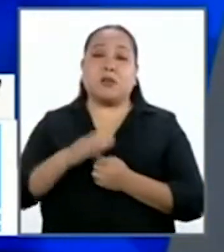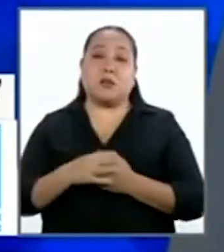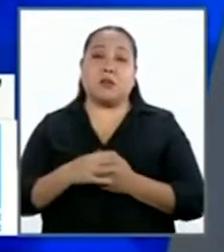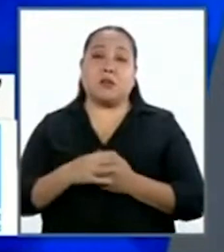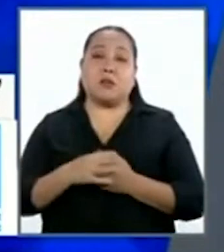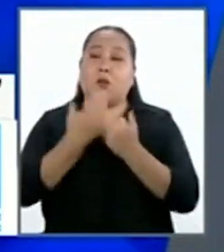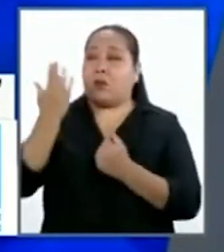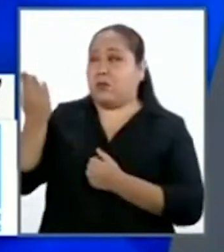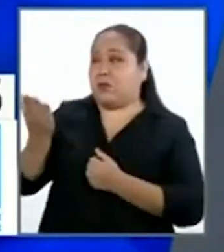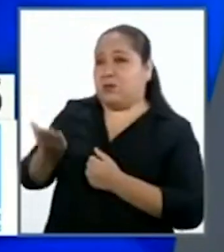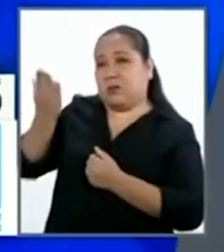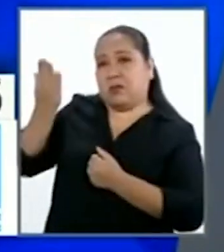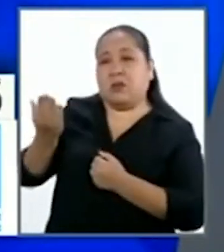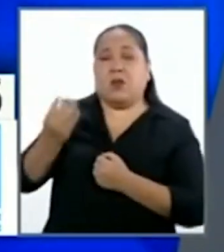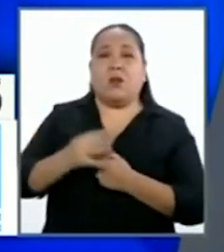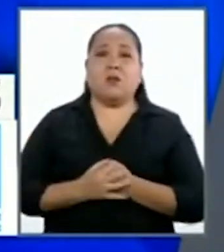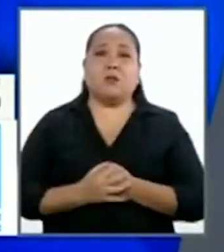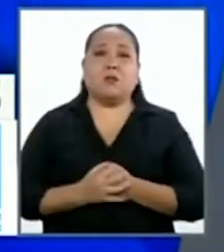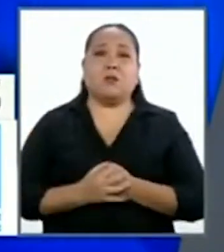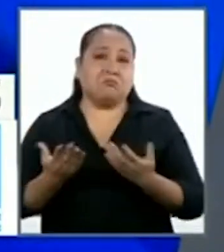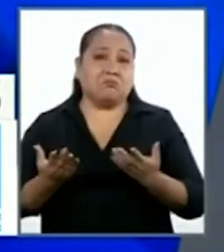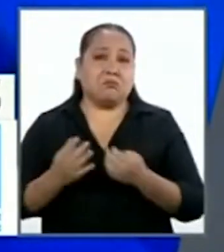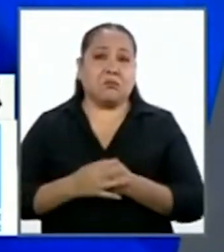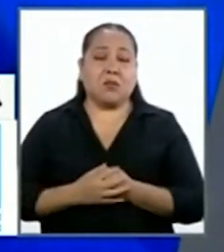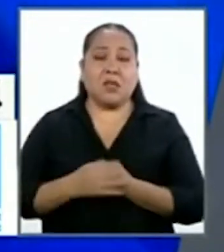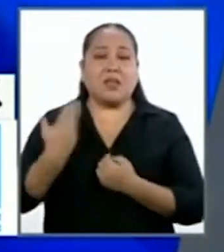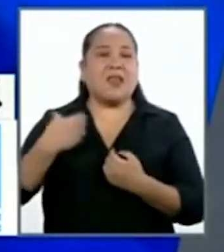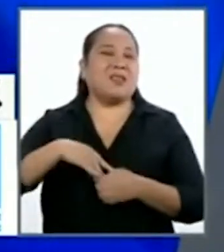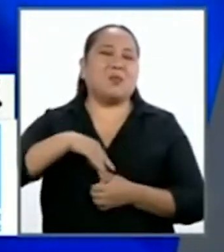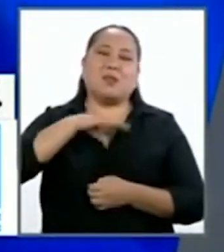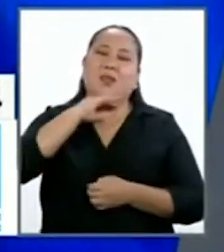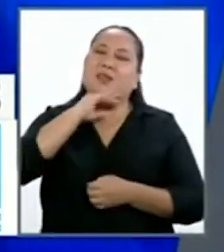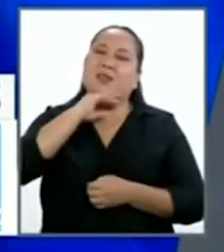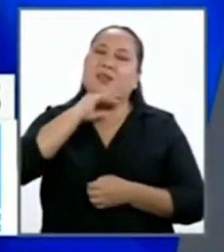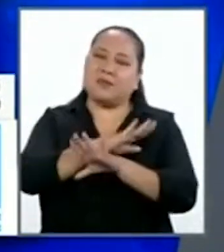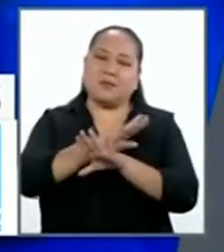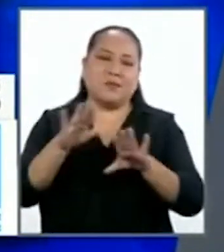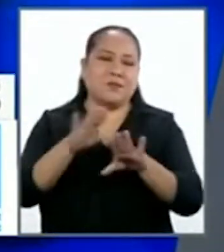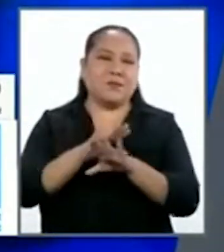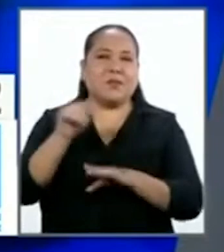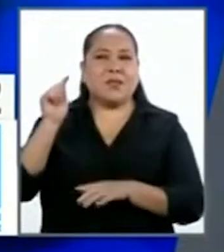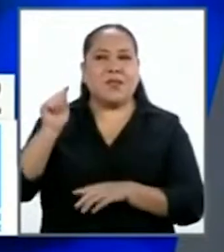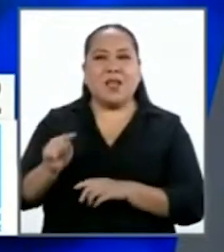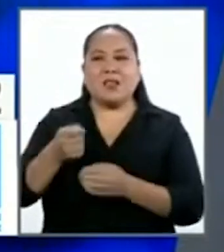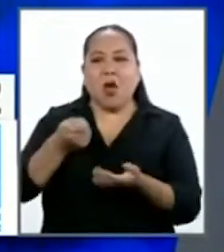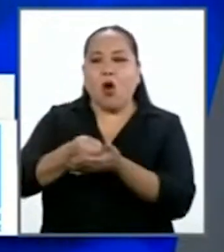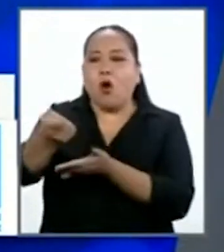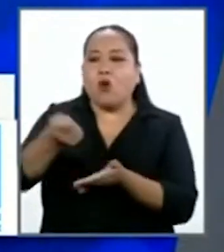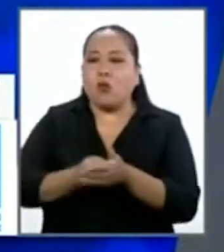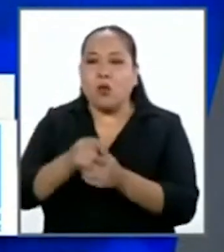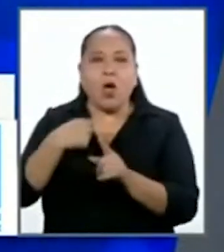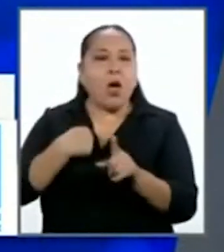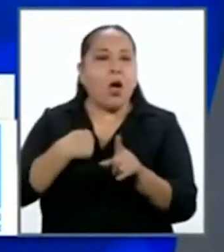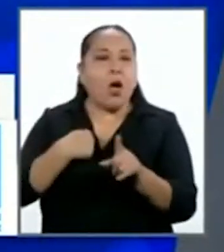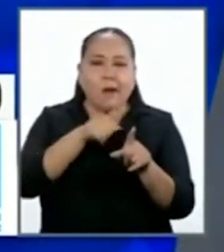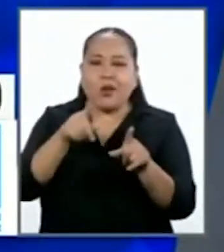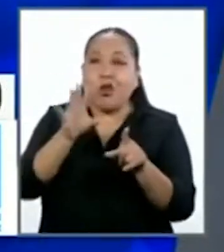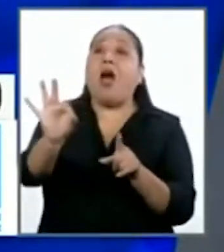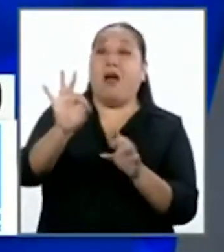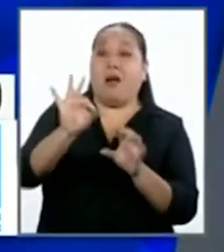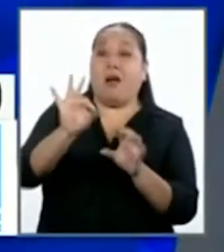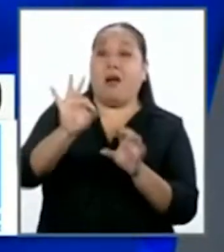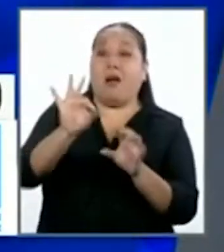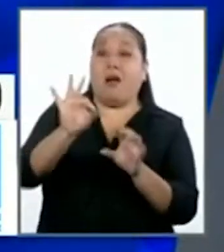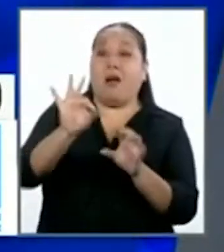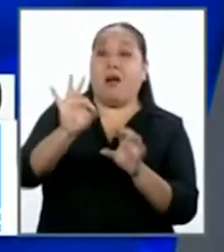este señor entonces este día estamos hartos justamente de este tipo de contrataciones a dedo ya vamos a eliminar